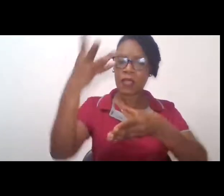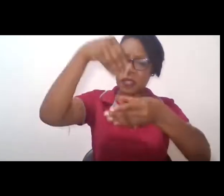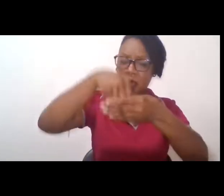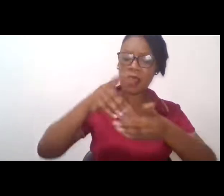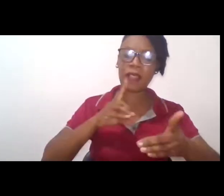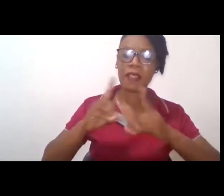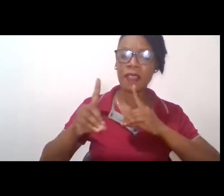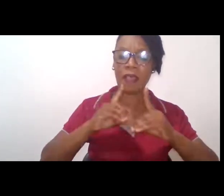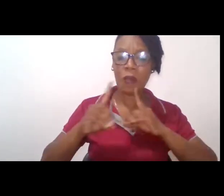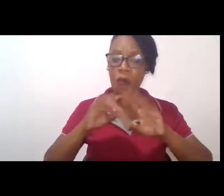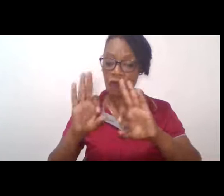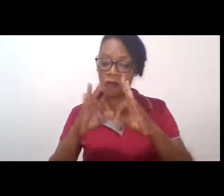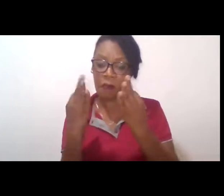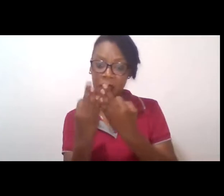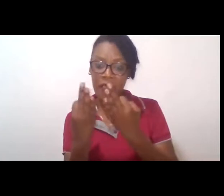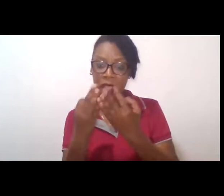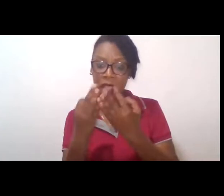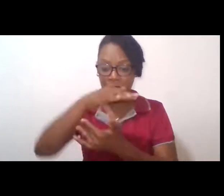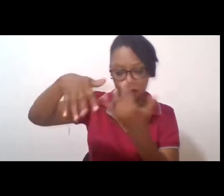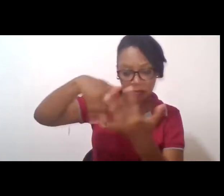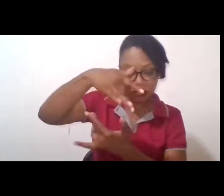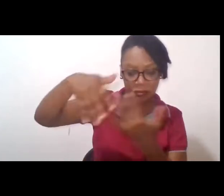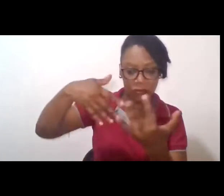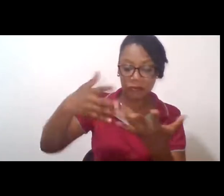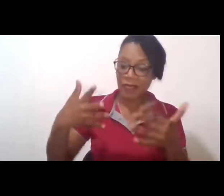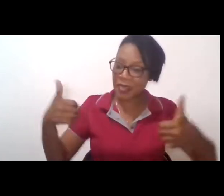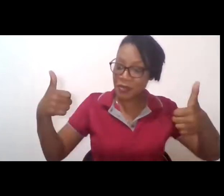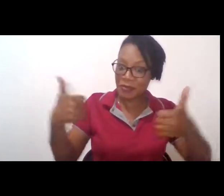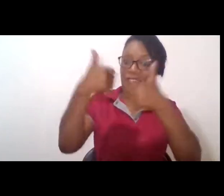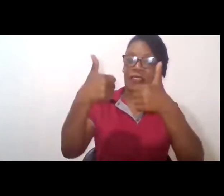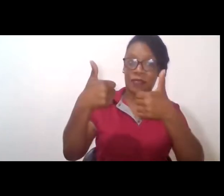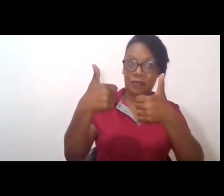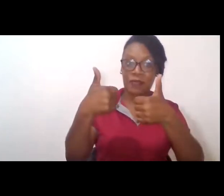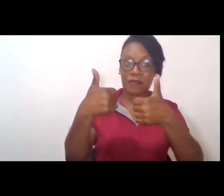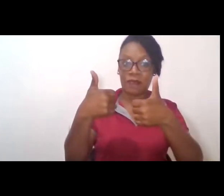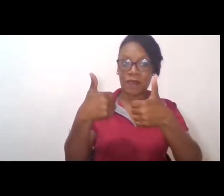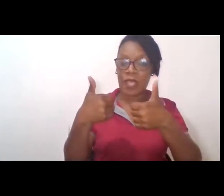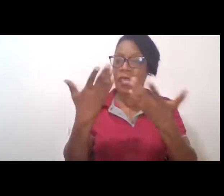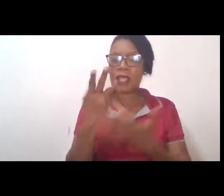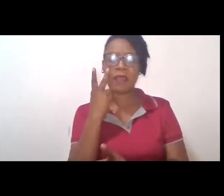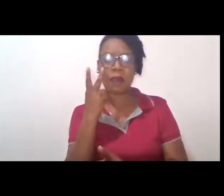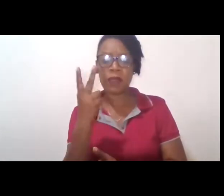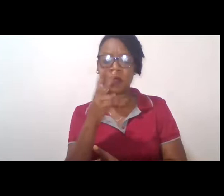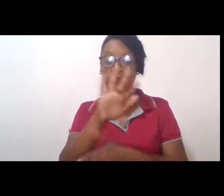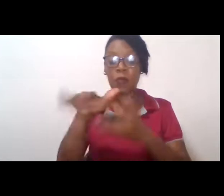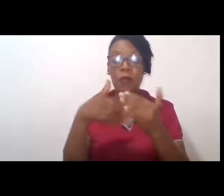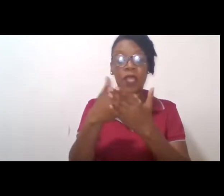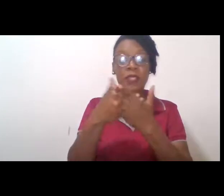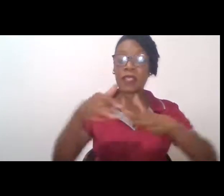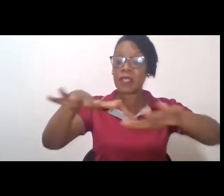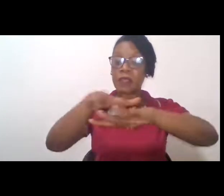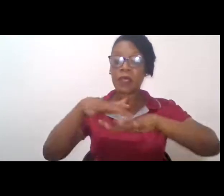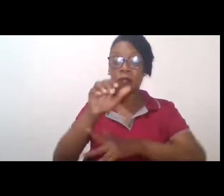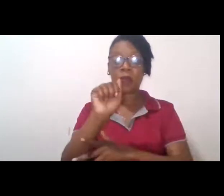sector familia en torno a los retos que nos ha planteado el trastorno del espectro autista desde